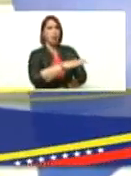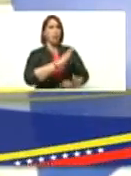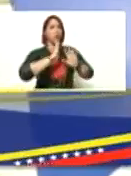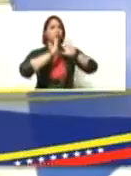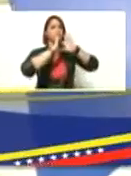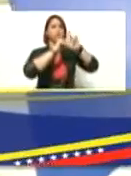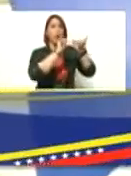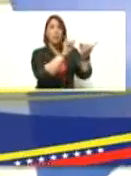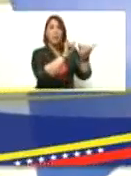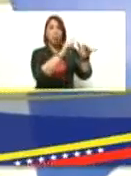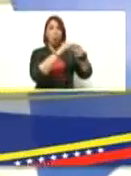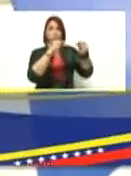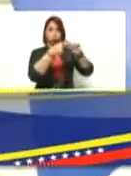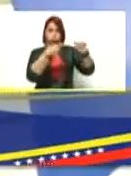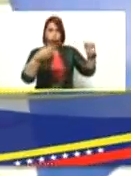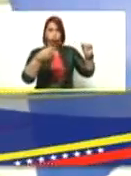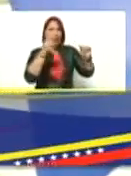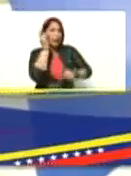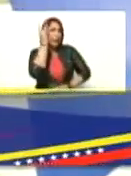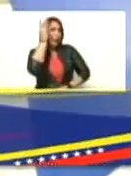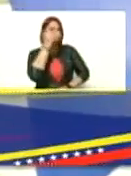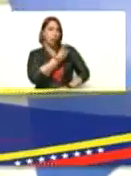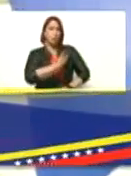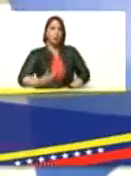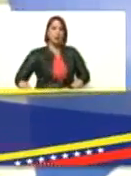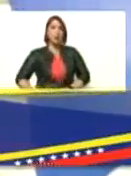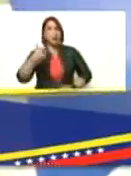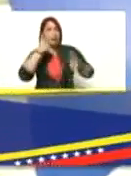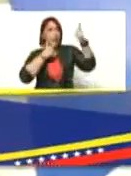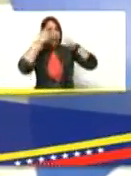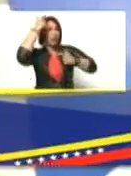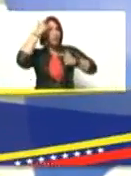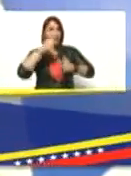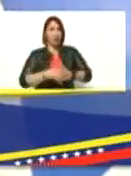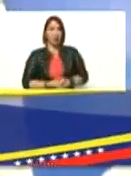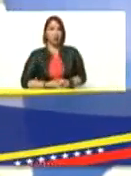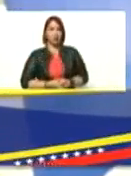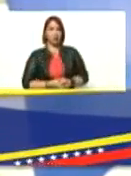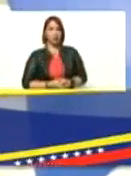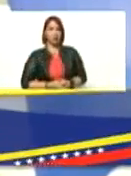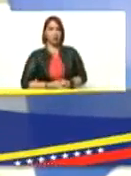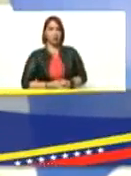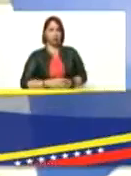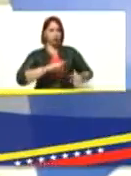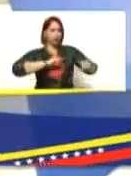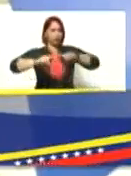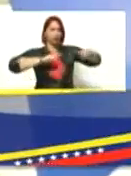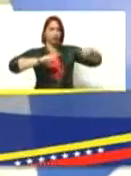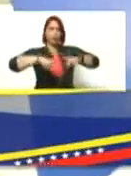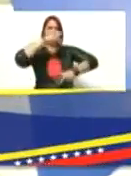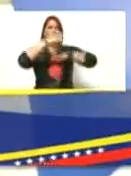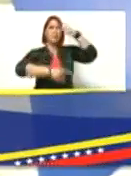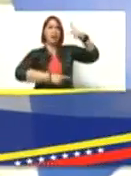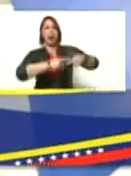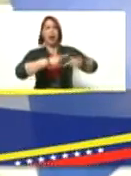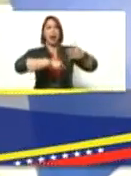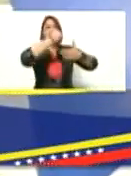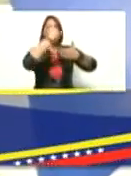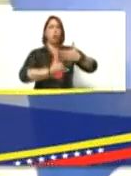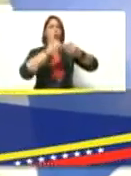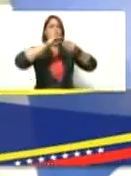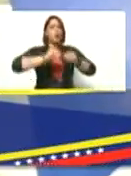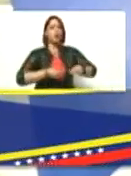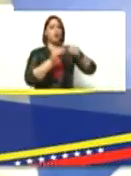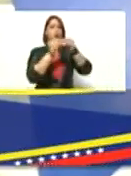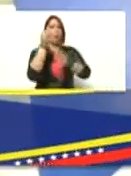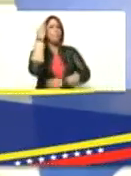Historia, creado por el comandante presidente Hugo Chávez Frías, a través de la ejecución de planes y proyectos de recuperación